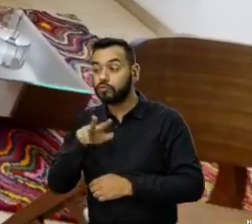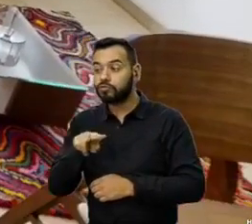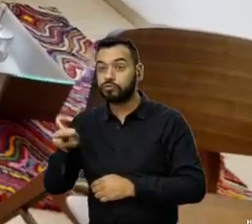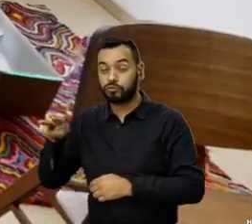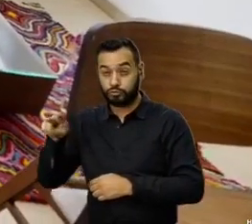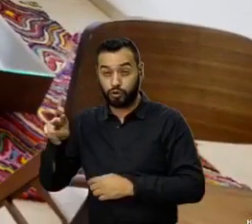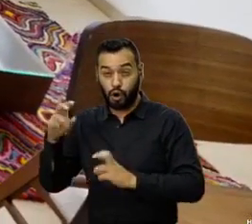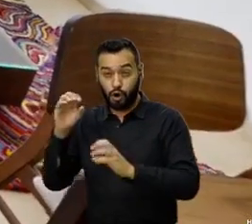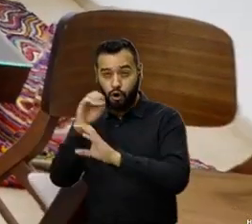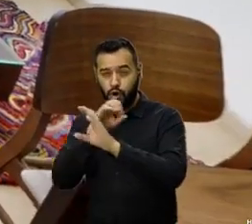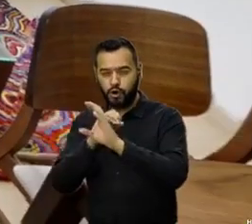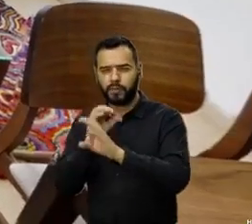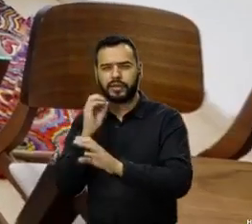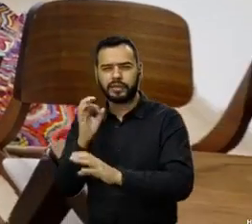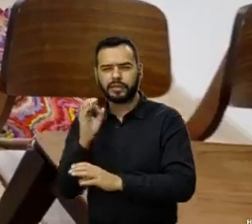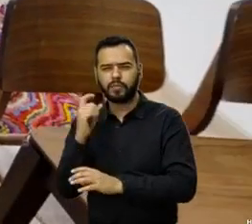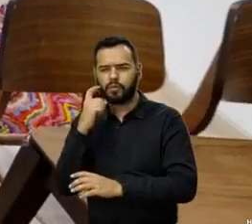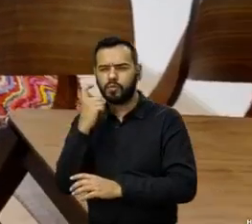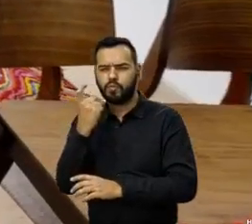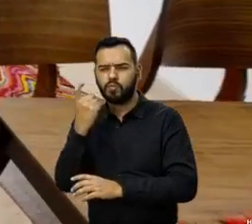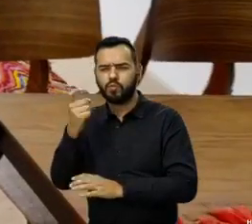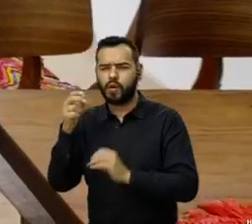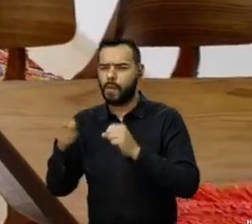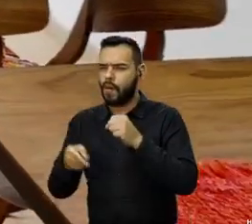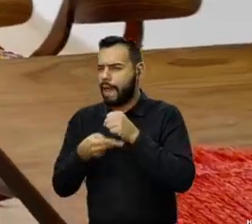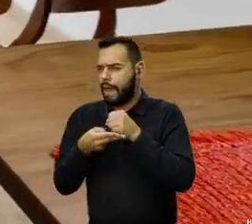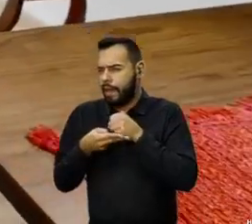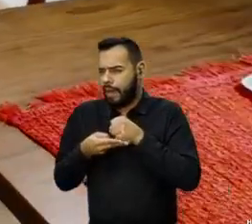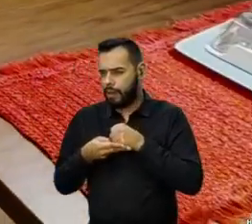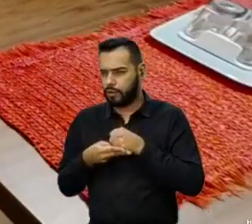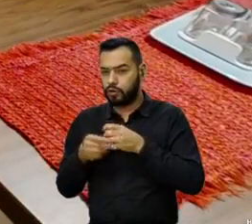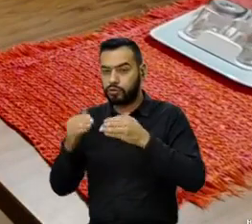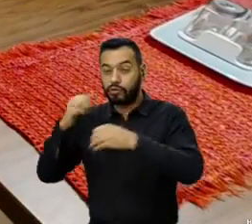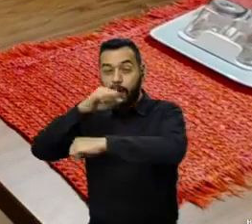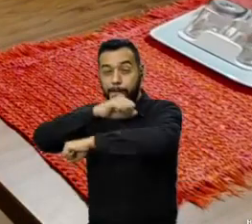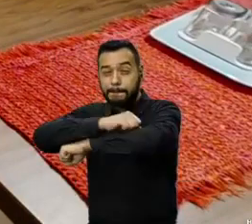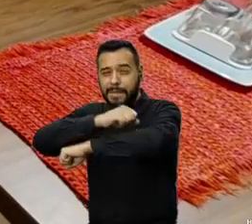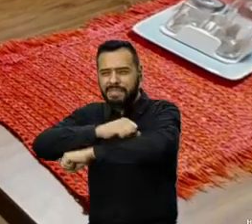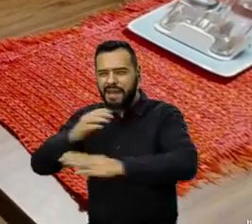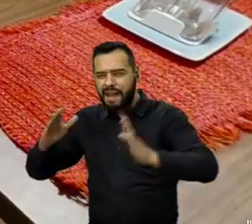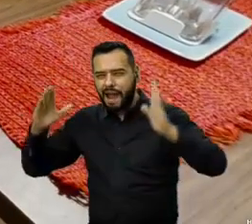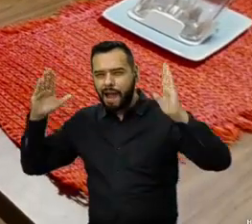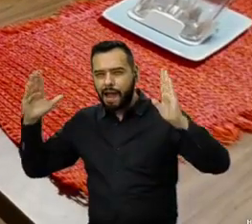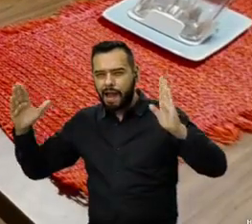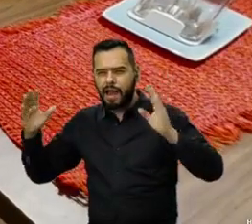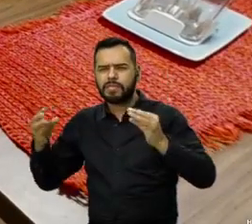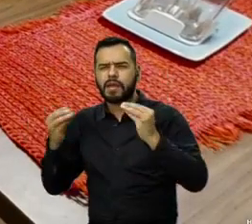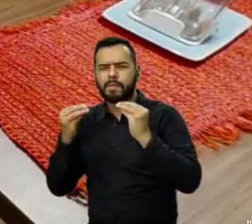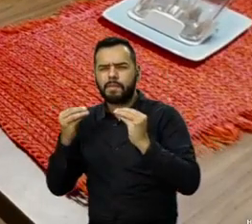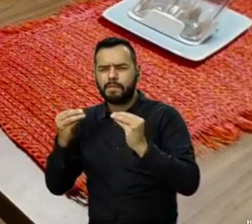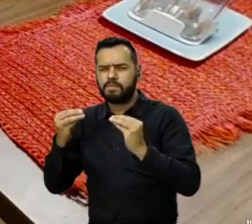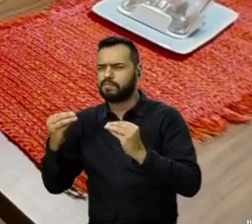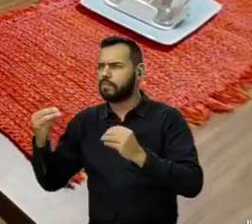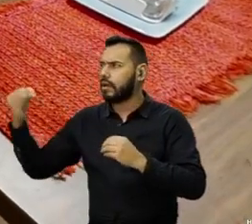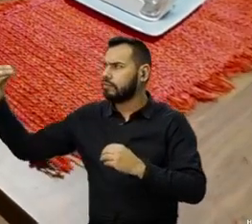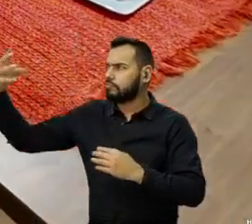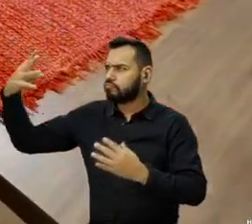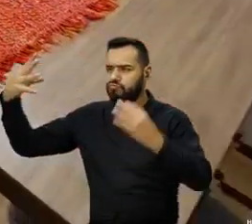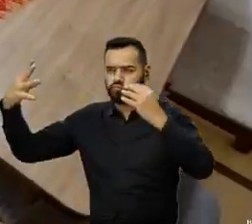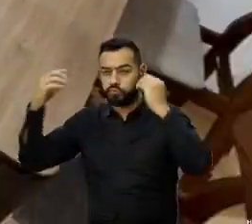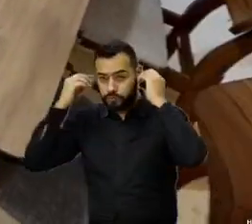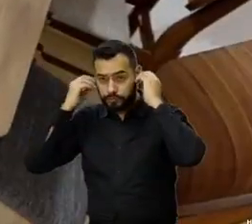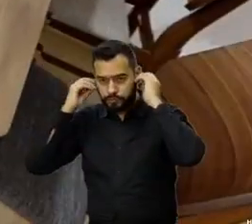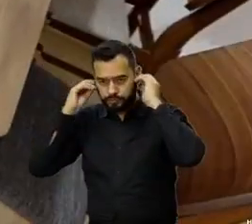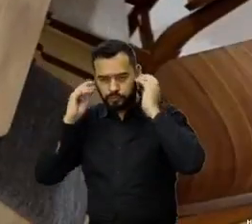de los factores que nosotros siempre buscamos es la economía entonces nuestras ventanas son bastante amplias para que sean super super económicos